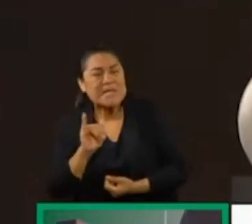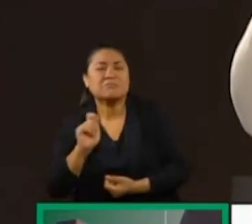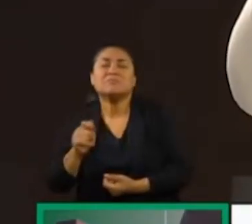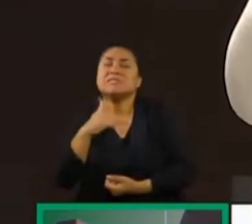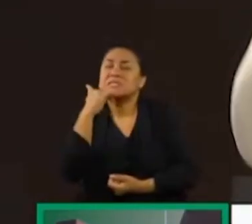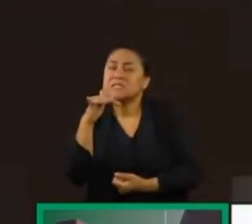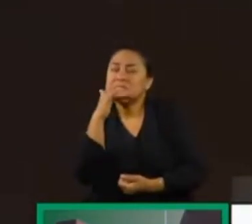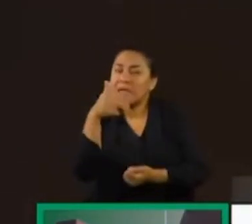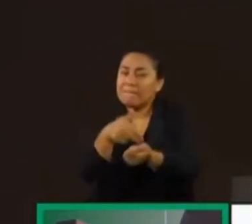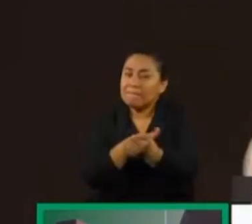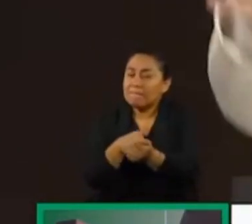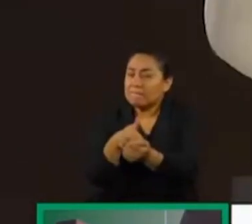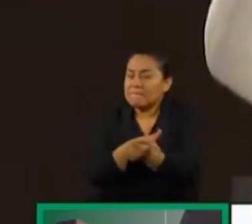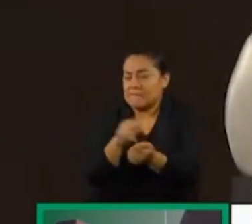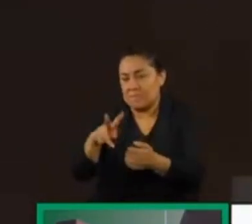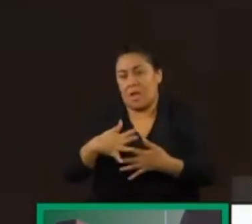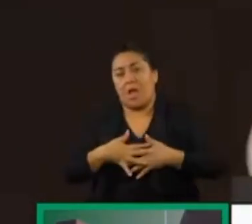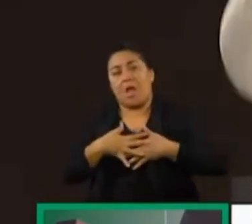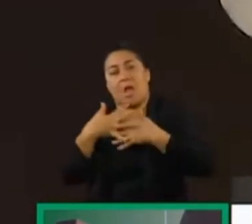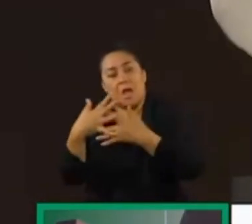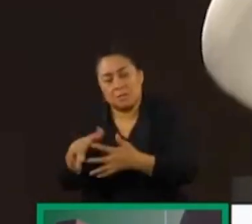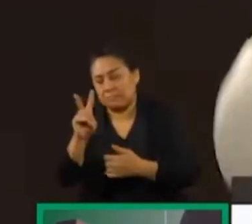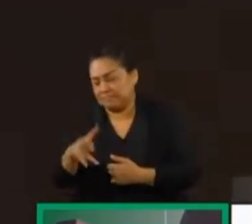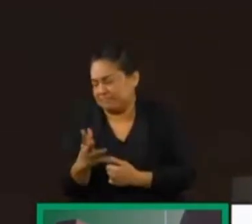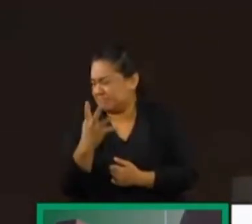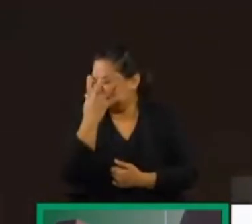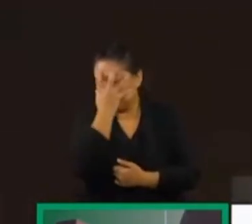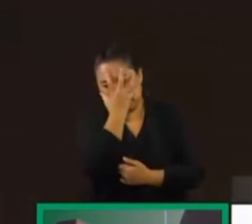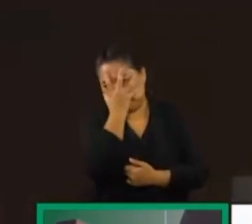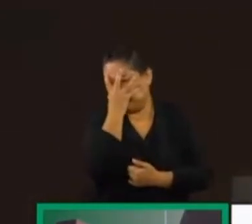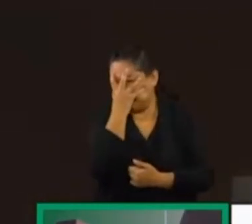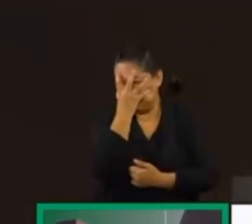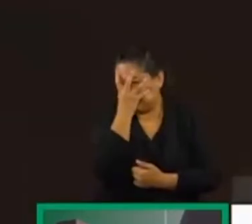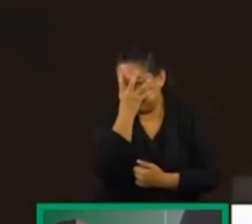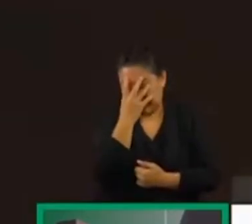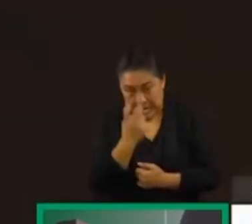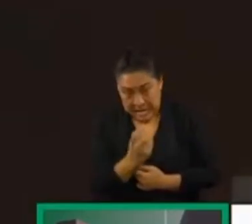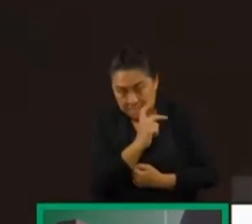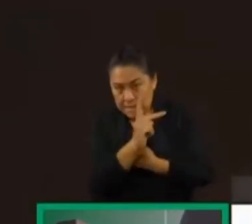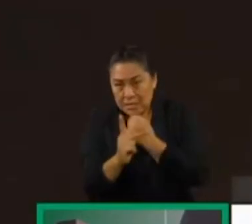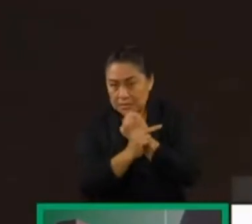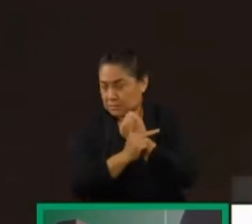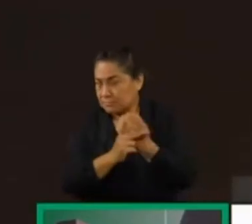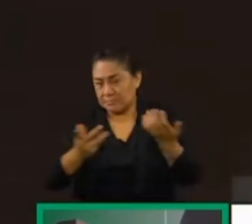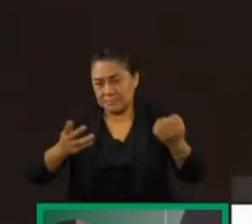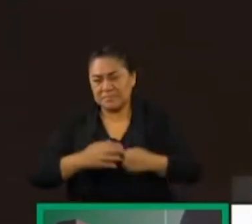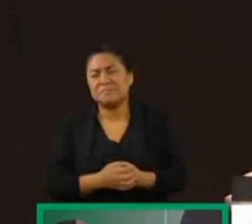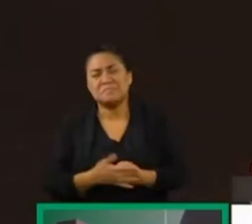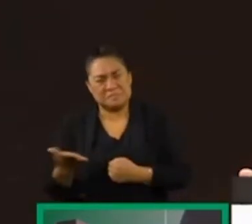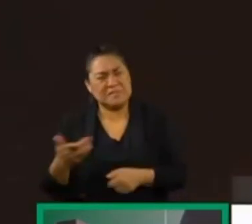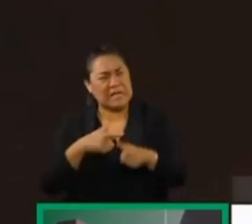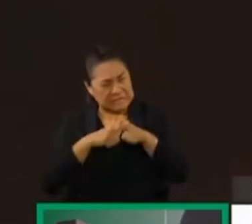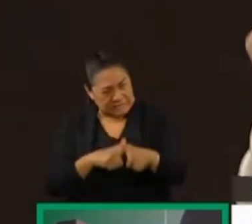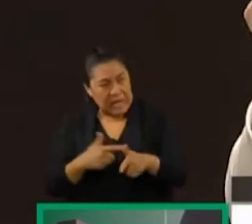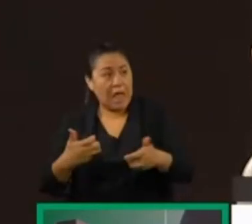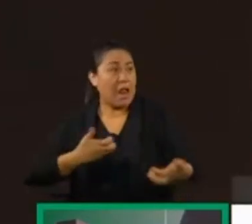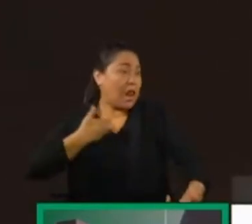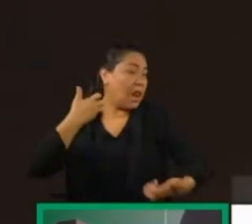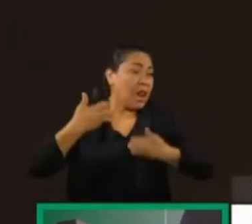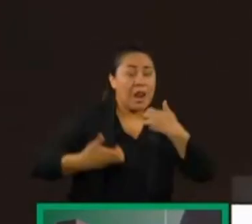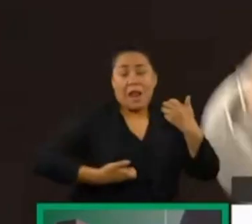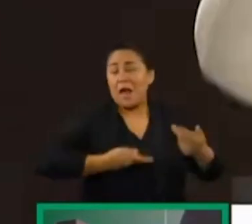oscura que da asco y vergüenza a este país. Así que sigan ladrando,